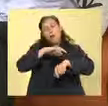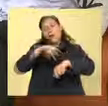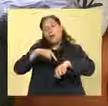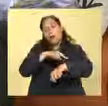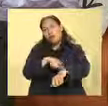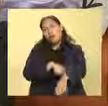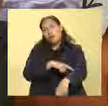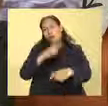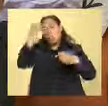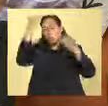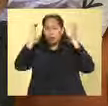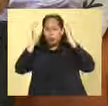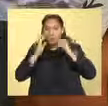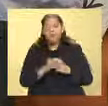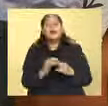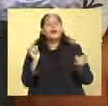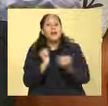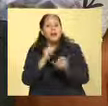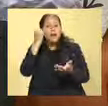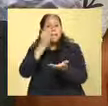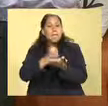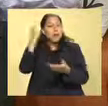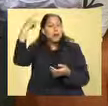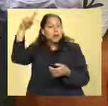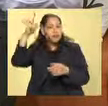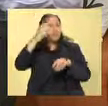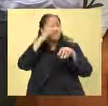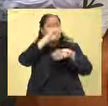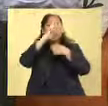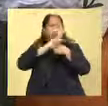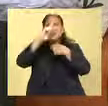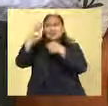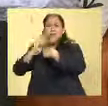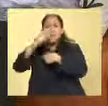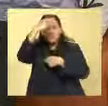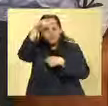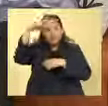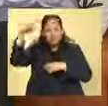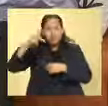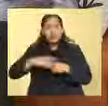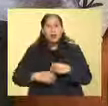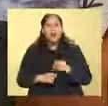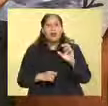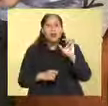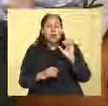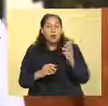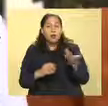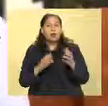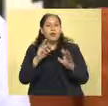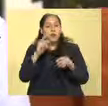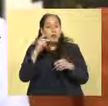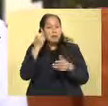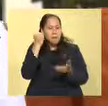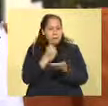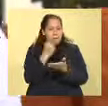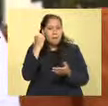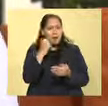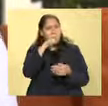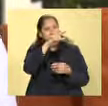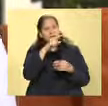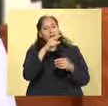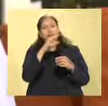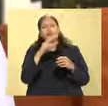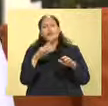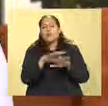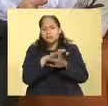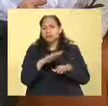comprar para ahorrar marcas agua, mexicanas, importante. También a veces cuando compramos marca propia, reconocida, o marca propia, también te sale mucho más